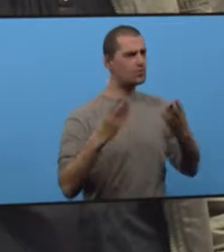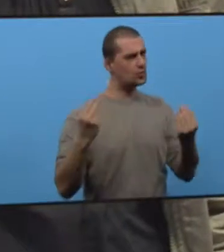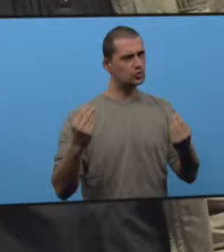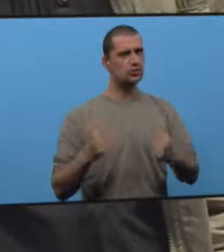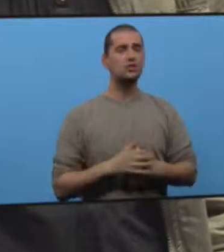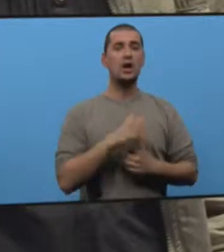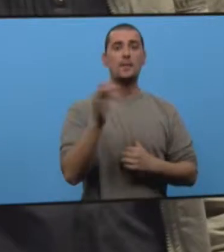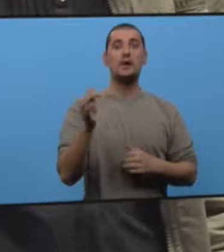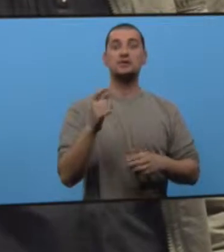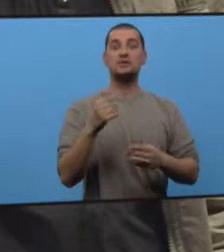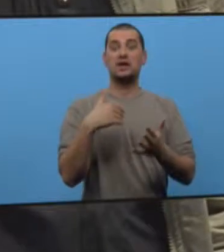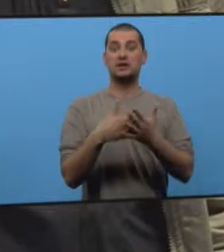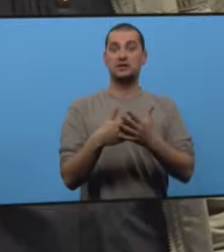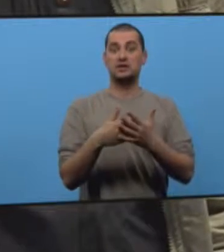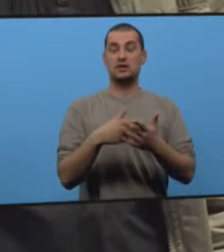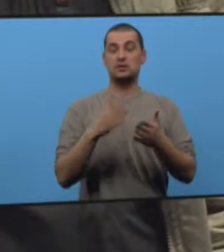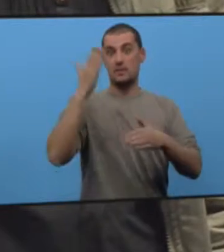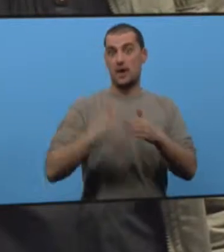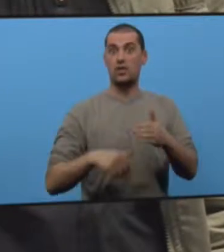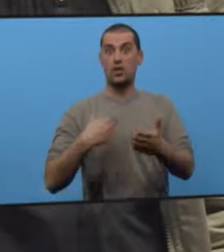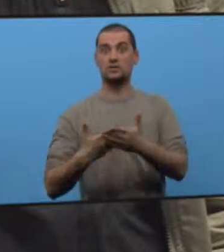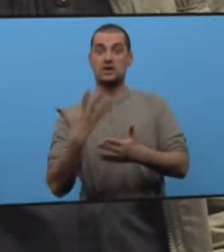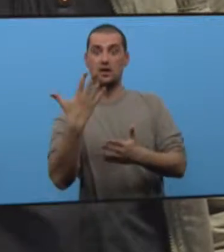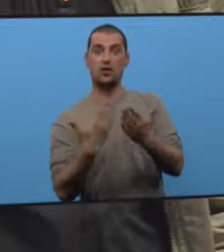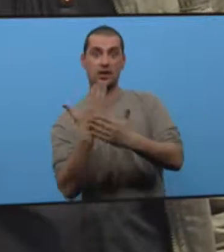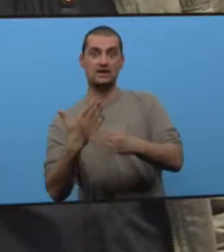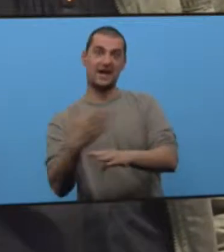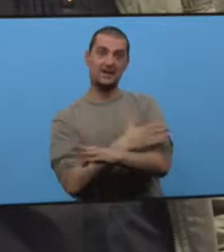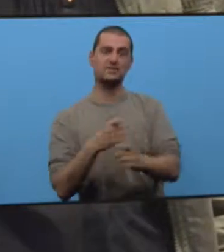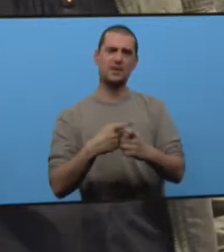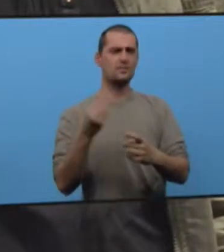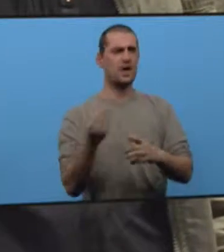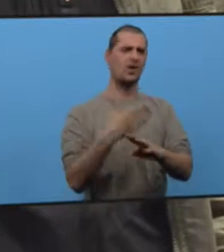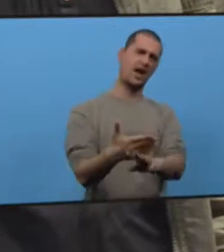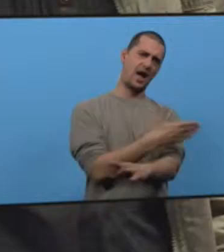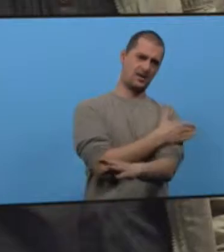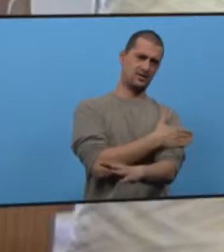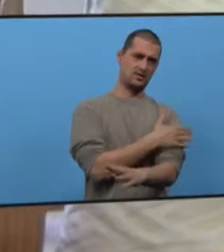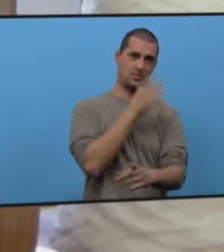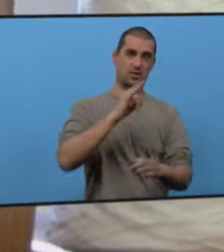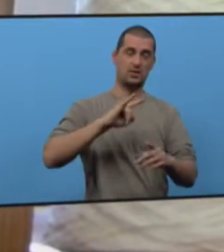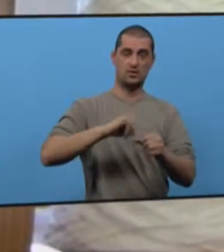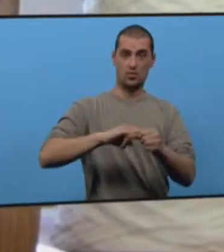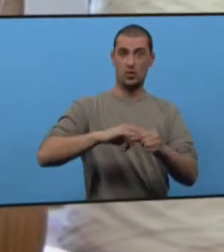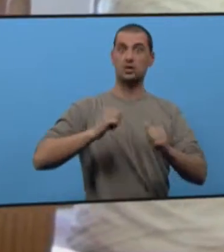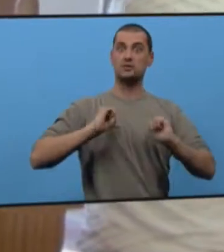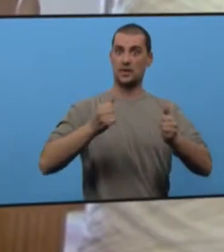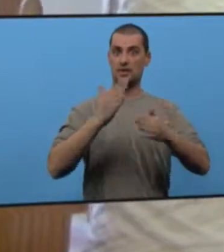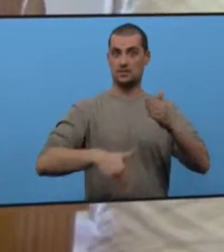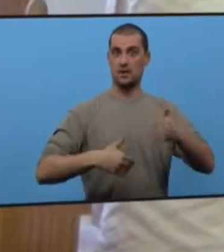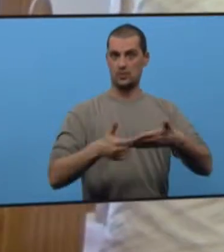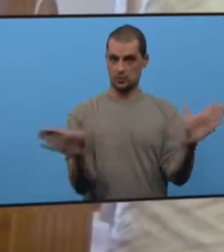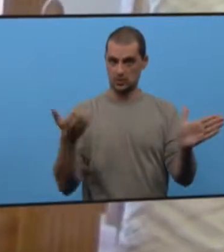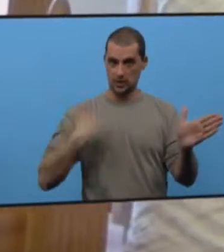teñen son hasta 5 días antes de iniciar o curso, pero neste caso, algúns xa se inician o lunes. Poden inscribirse na